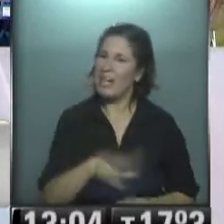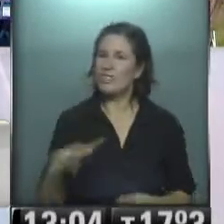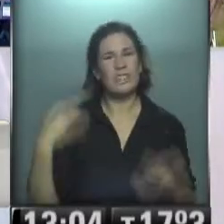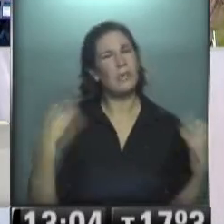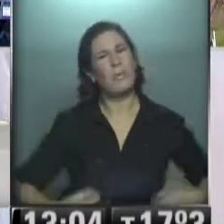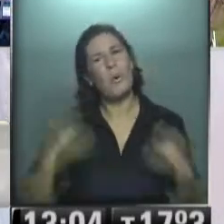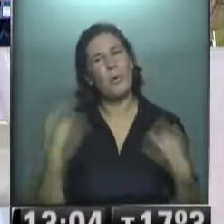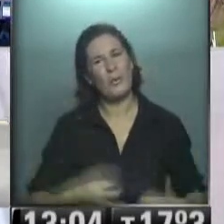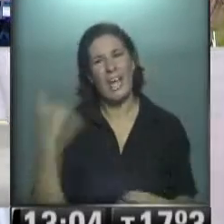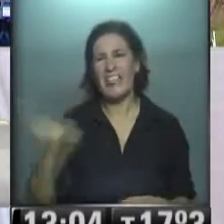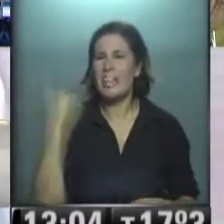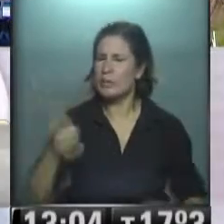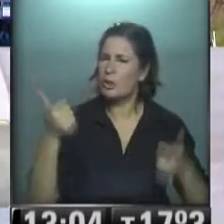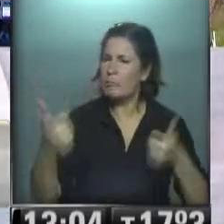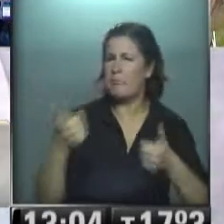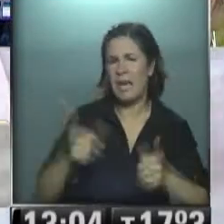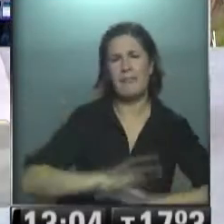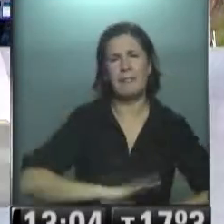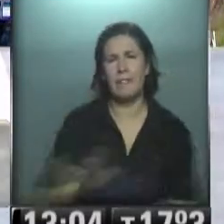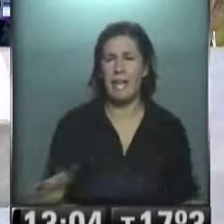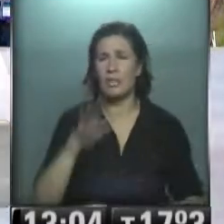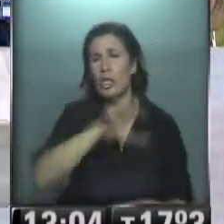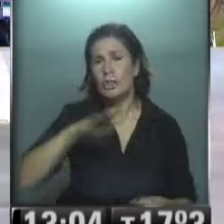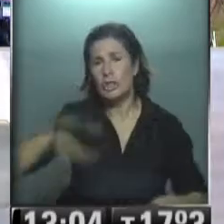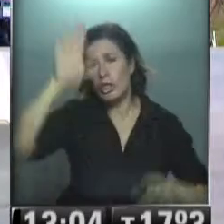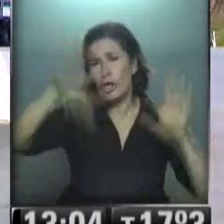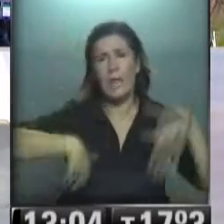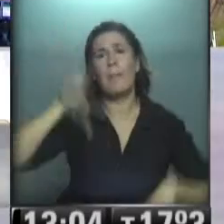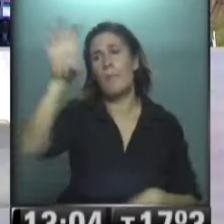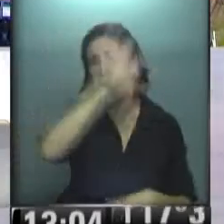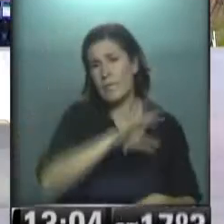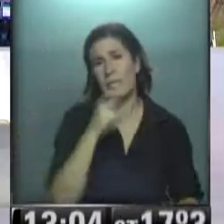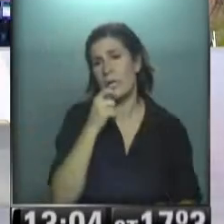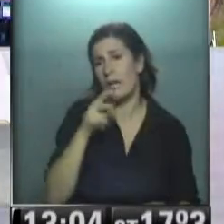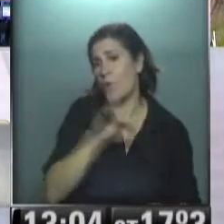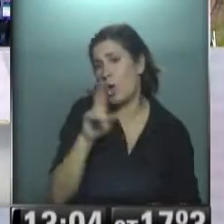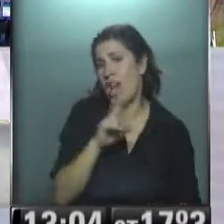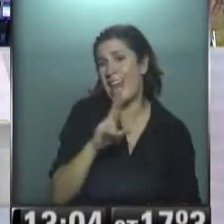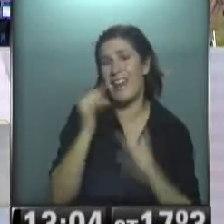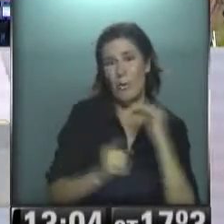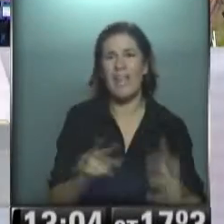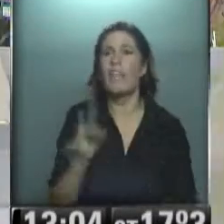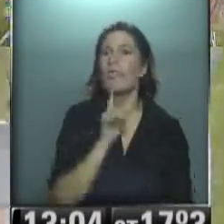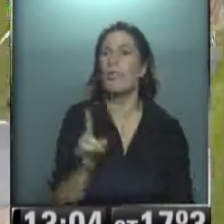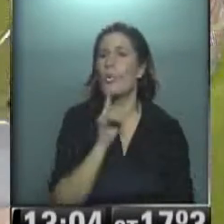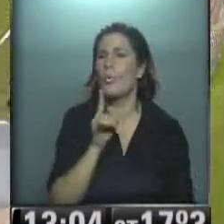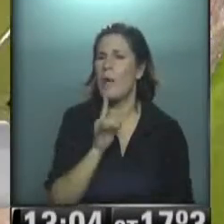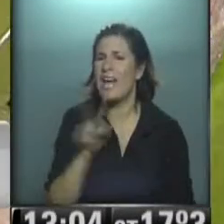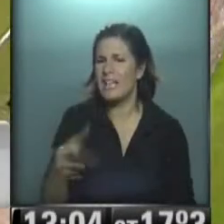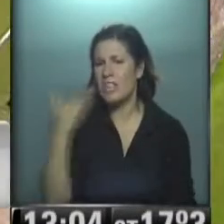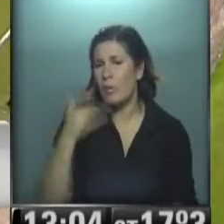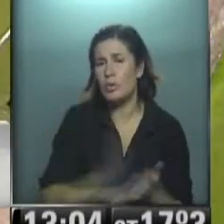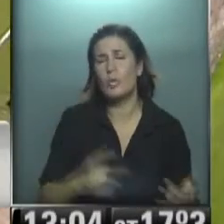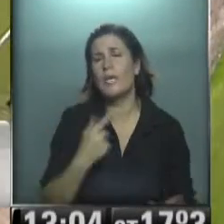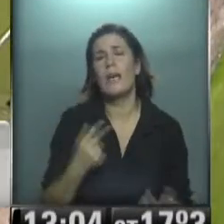Claudio Spector ahí organizando todo. Chicos de las provincias de Tucumán, como recién veíamos, lo decía una nena preciosa que habló muy bien de su deseo para